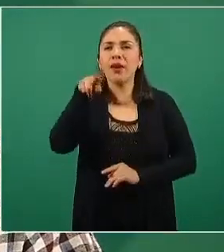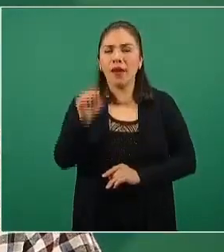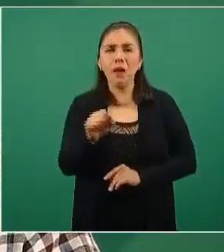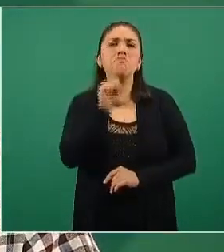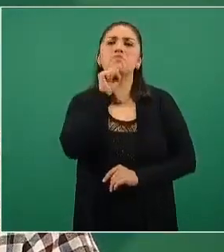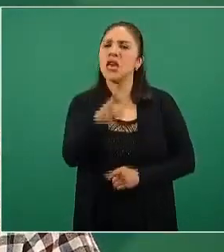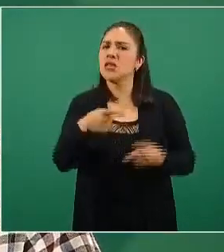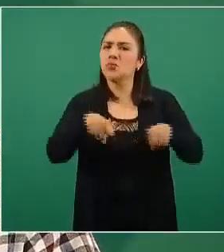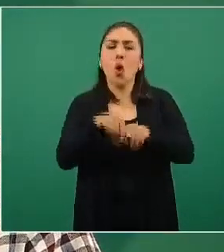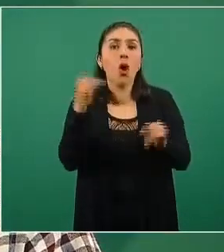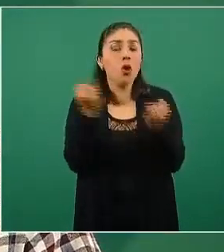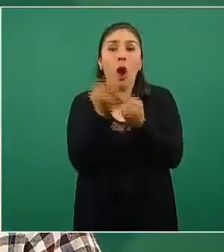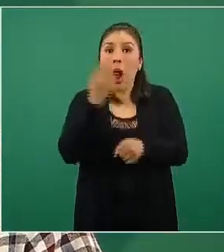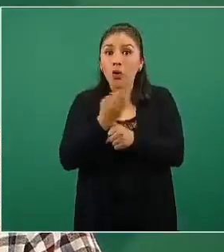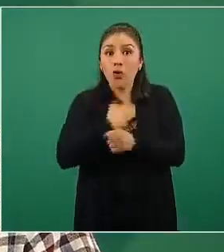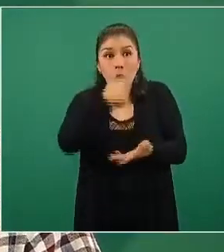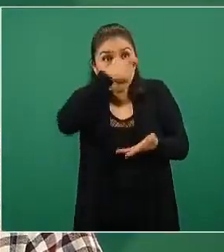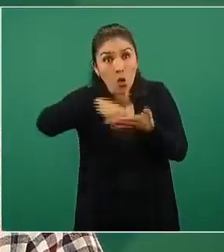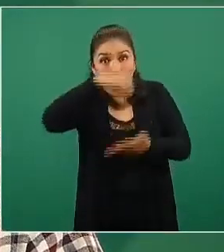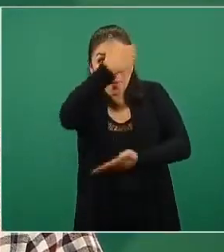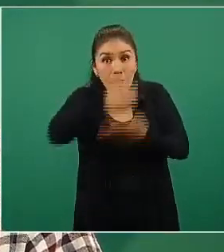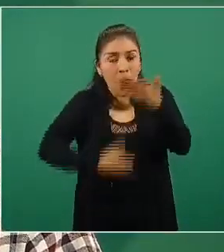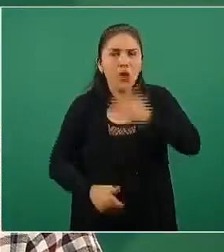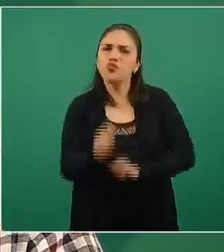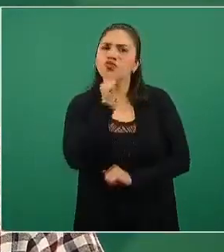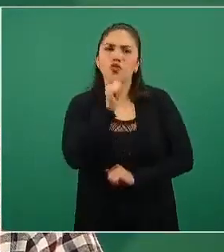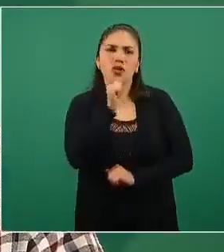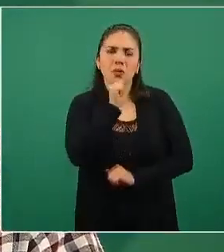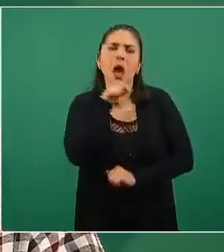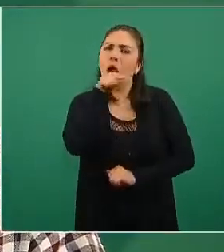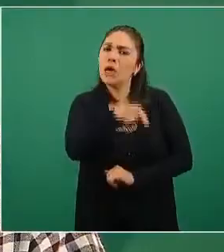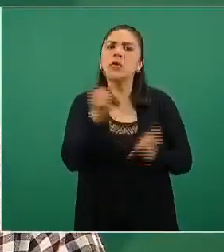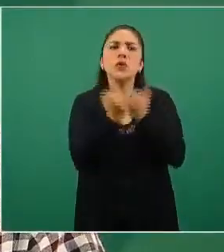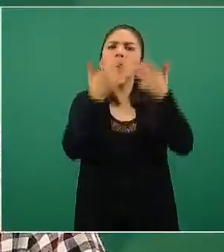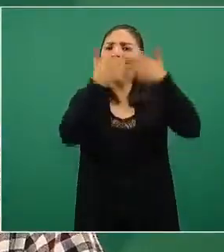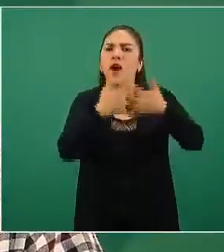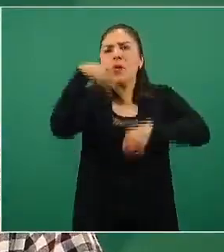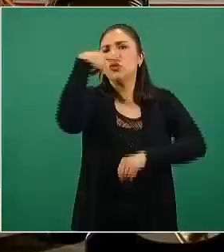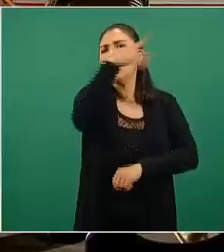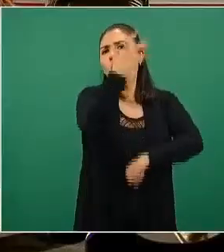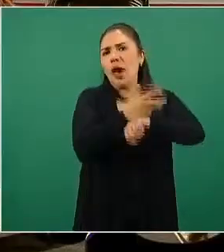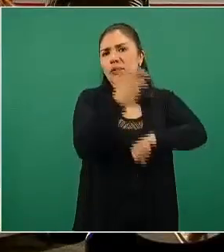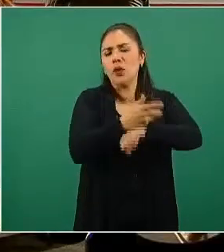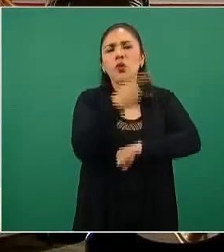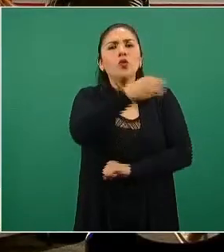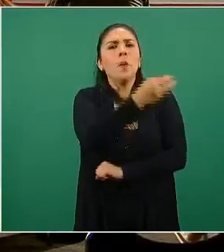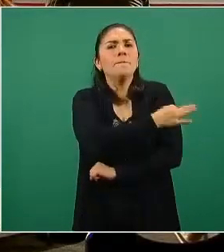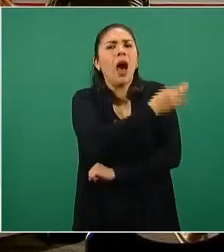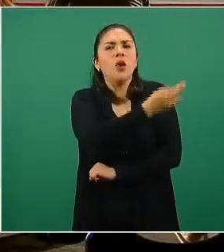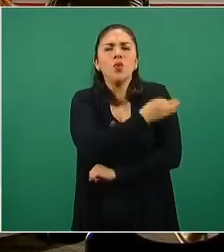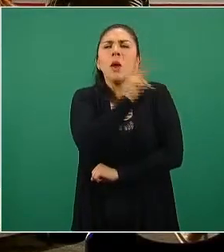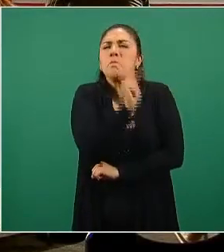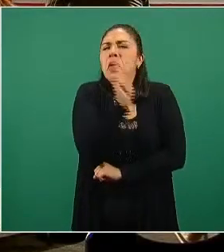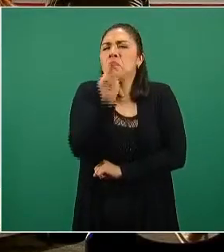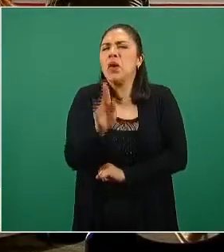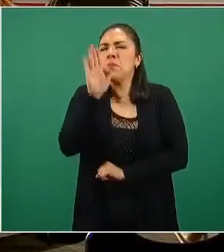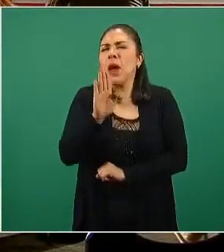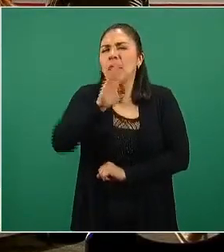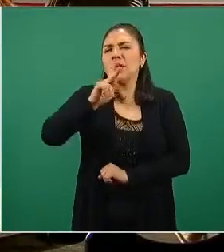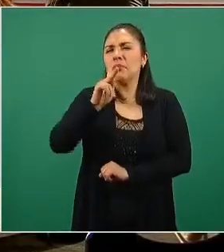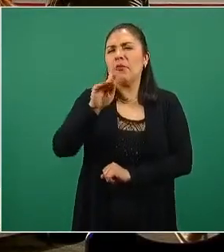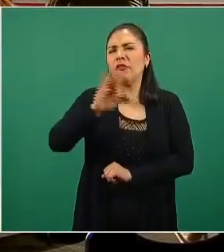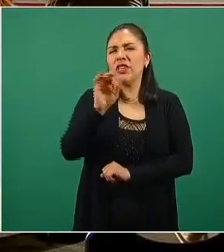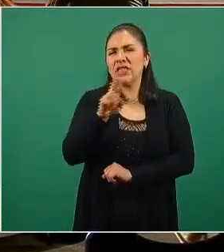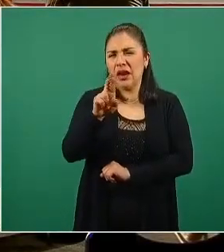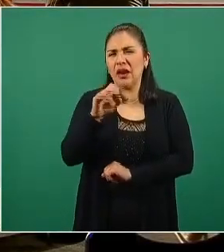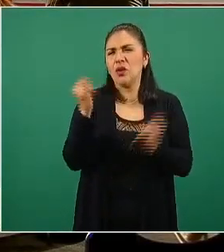ningún contrato con Moderna, también es una compañía de Estados Unidos, tiene una vacuna que es tecnológicamente semejante a la de Pfizer, está basada